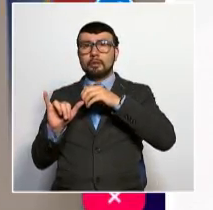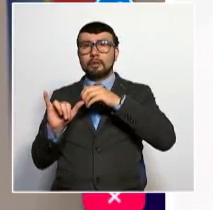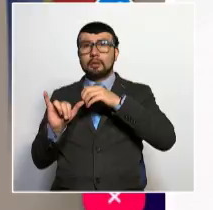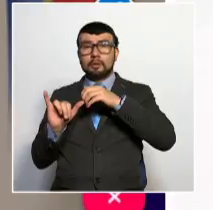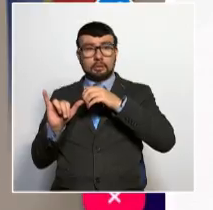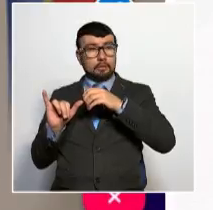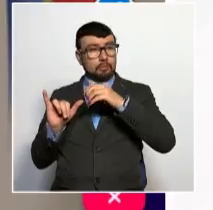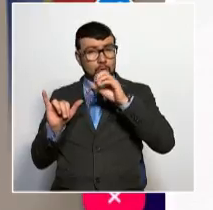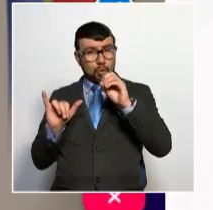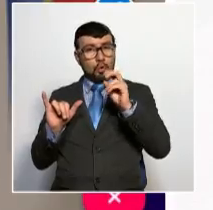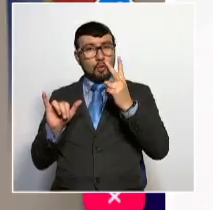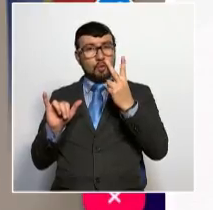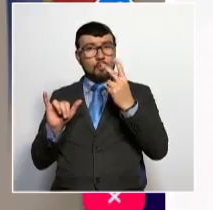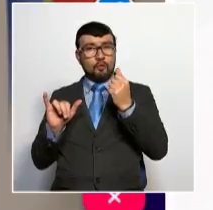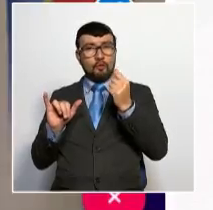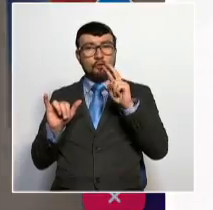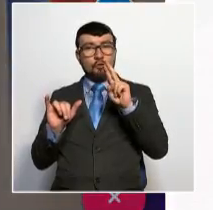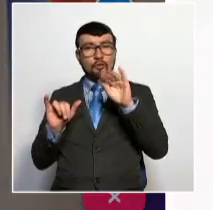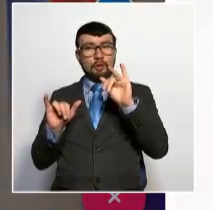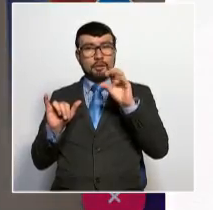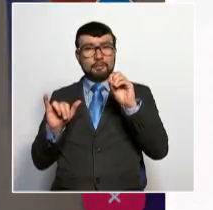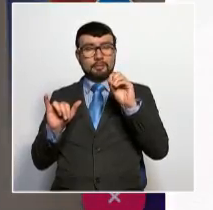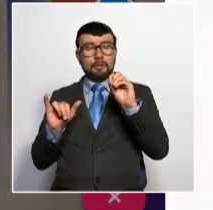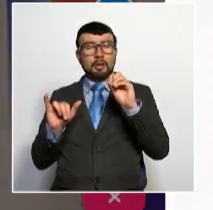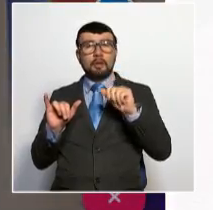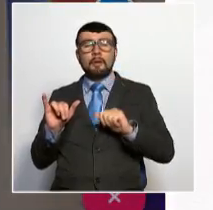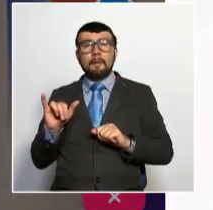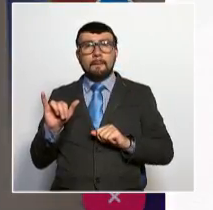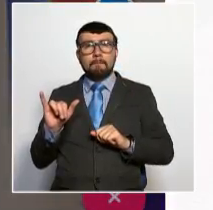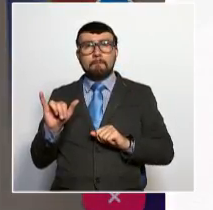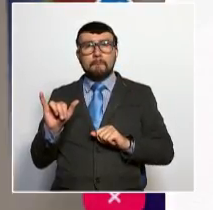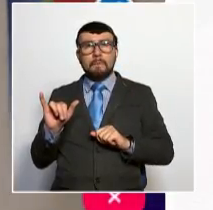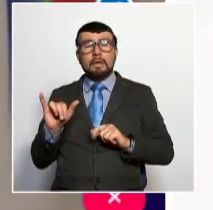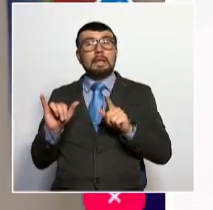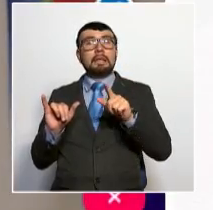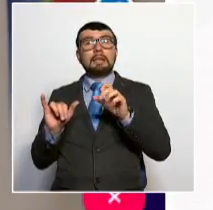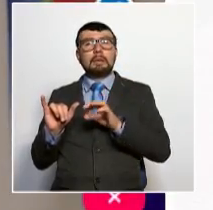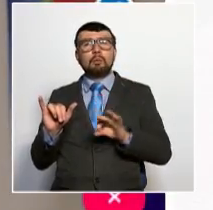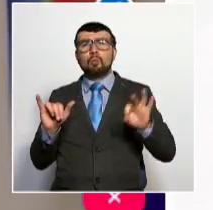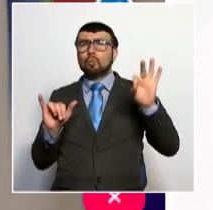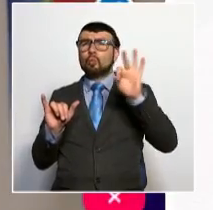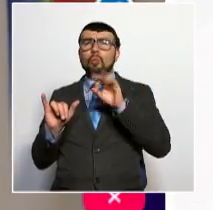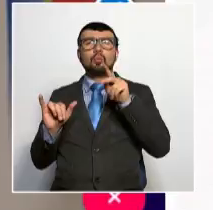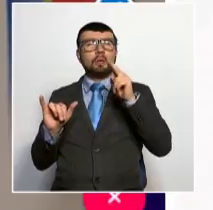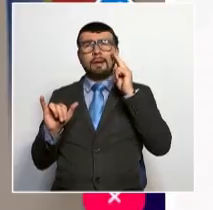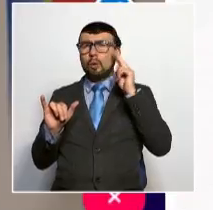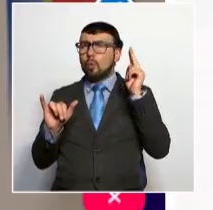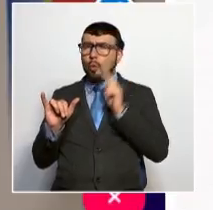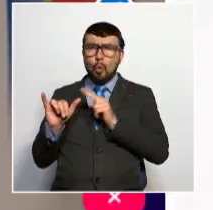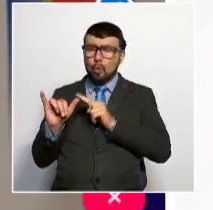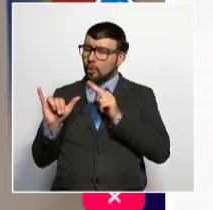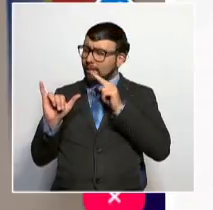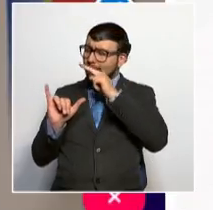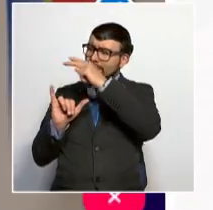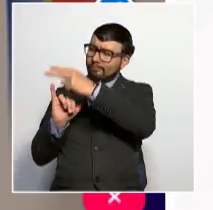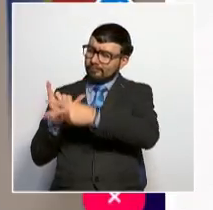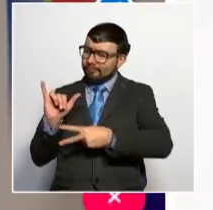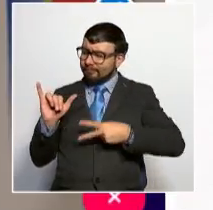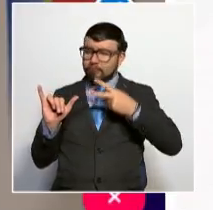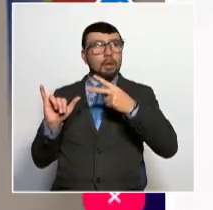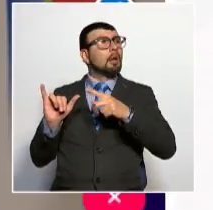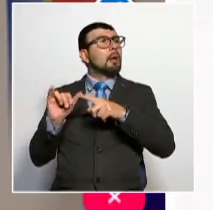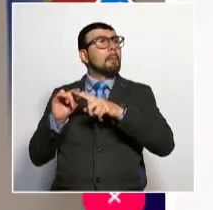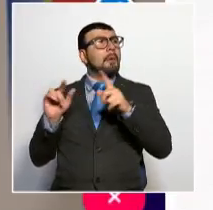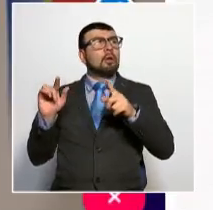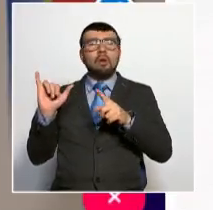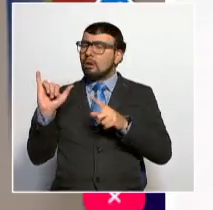ovarios, ¿no? Y ahí es donde es muy importante que ustedes conozcan esa parte anatómica. ¿Y eso que está dentro solito